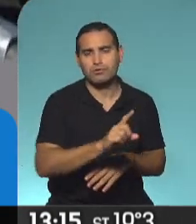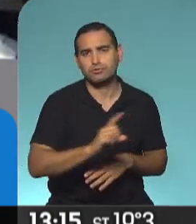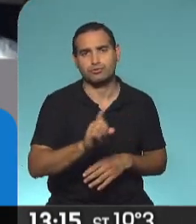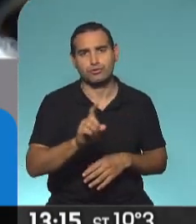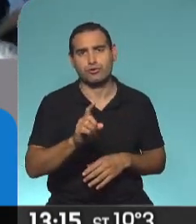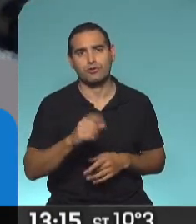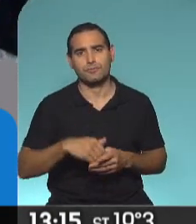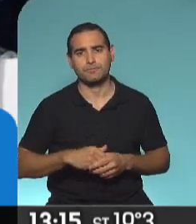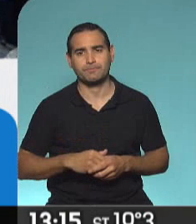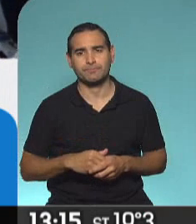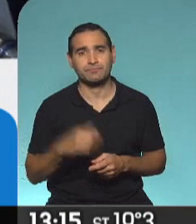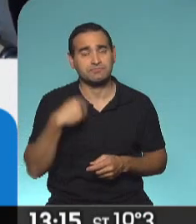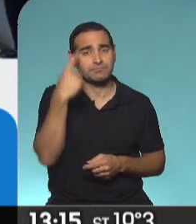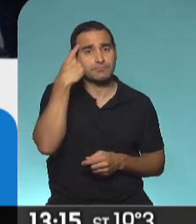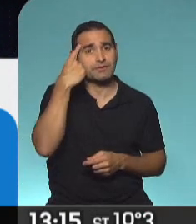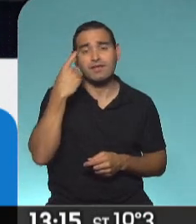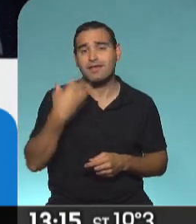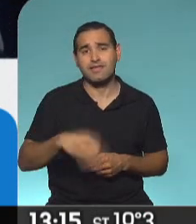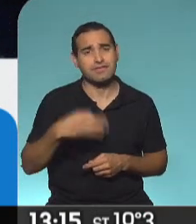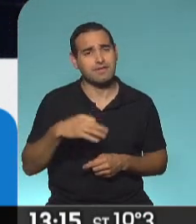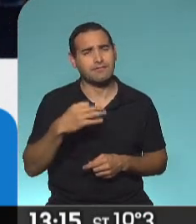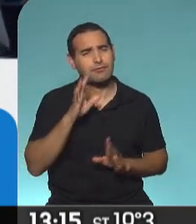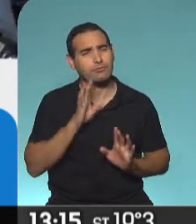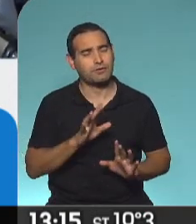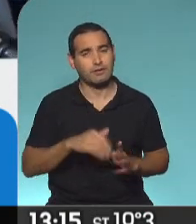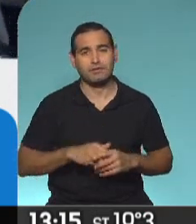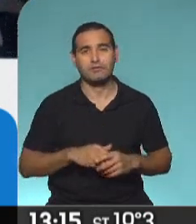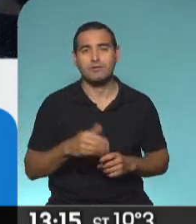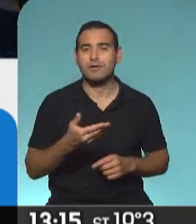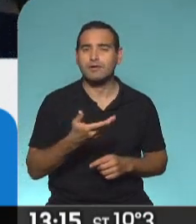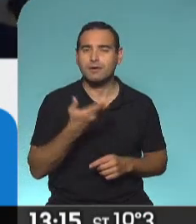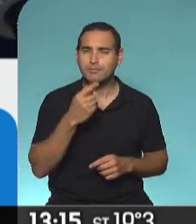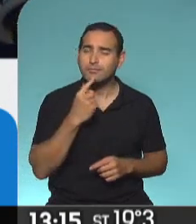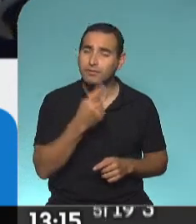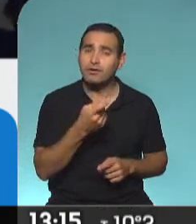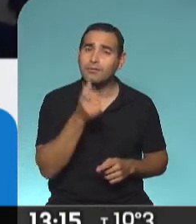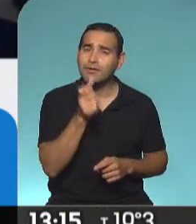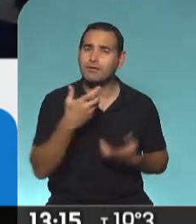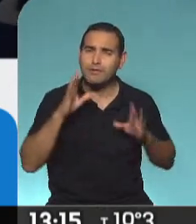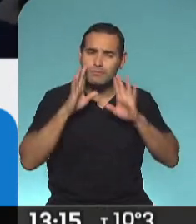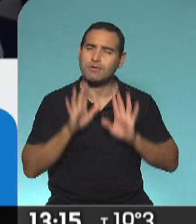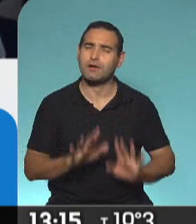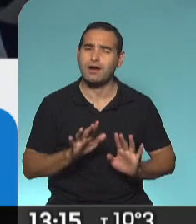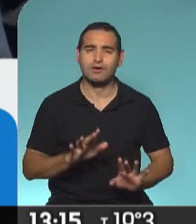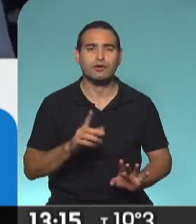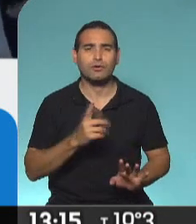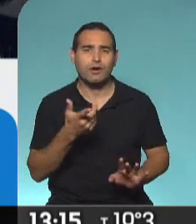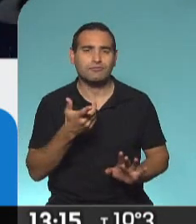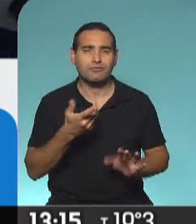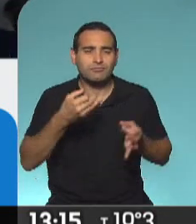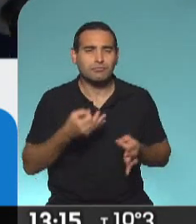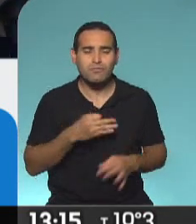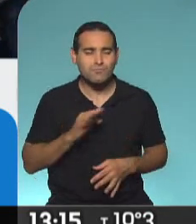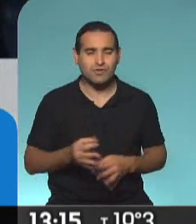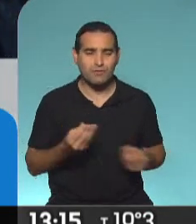de manera por ahí innecesaria. Yo creo que hay que tener mucha prudencia. La palabra es prudencia porque esto no hay nada escrito, no hay metodología